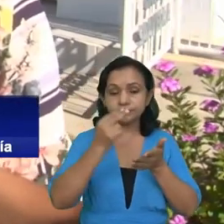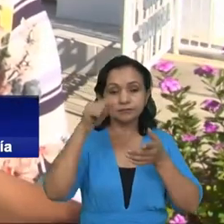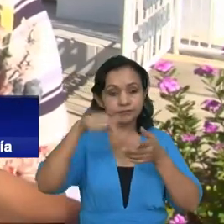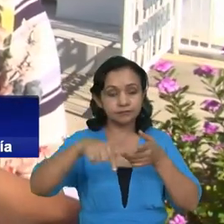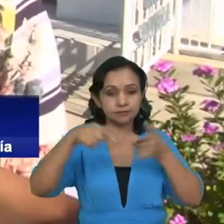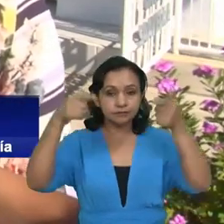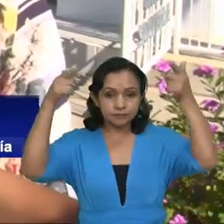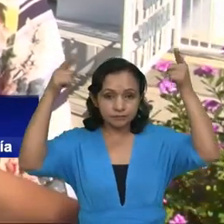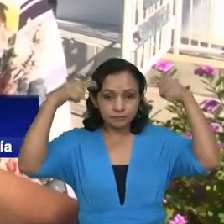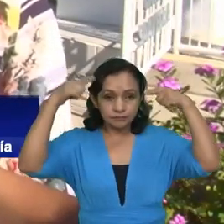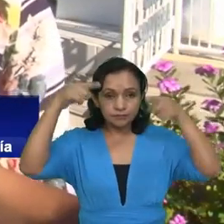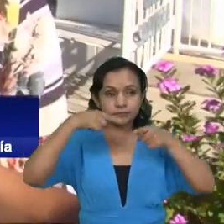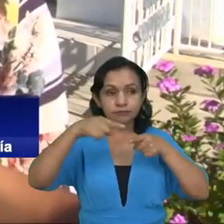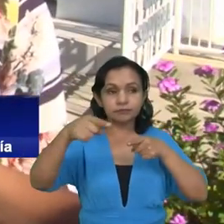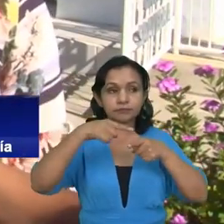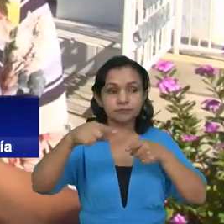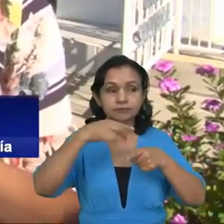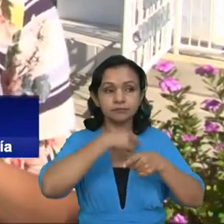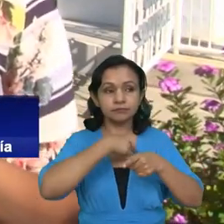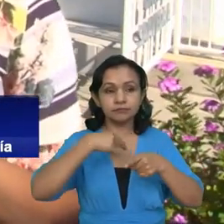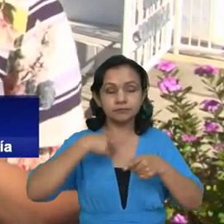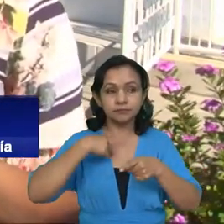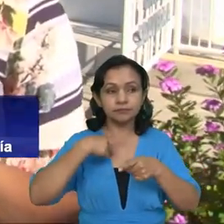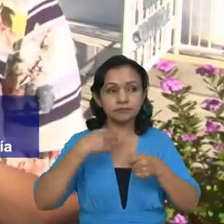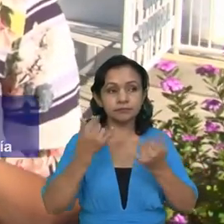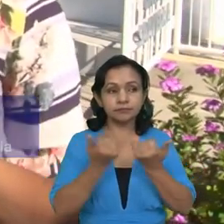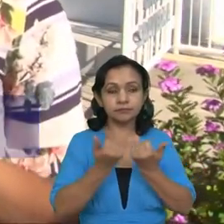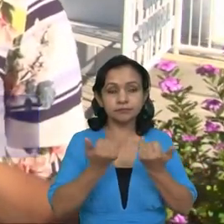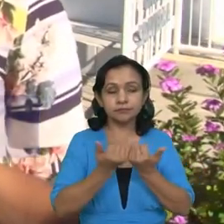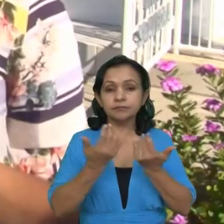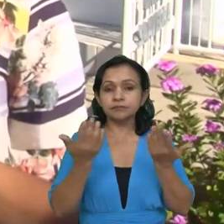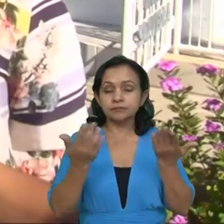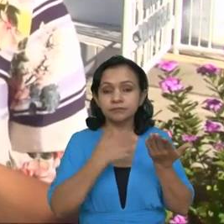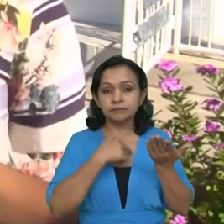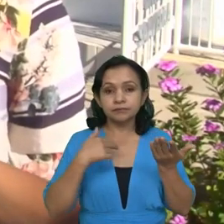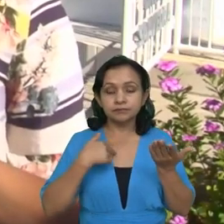gesta heróica 26 de febrero